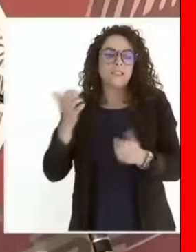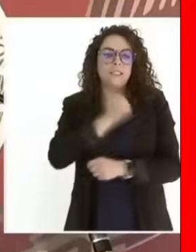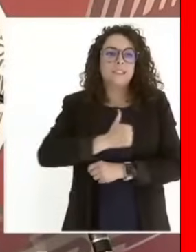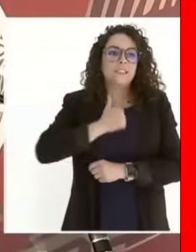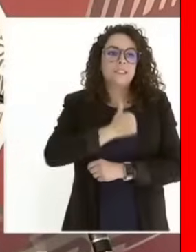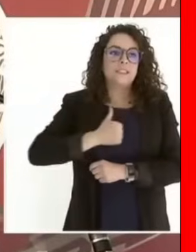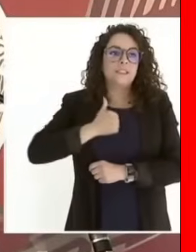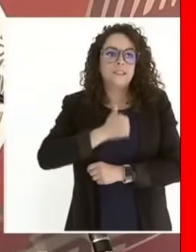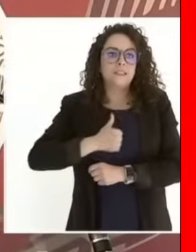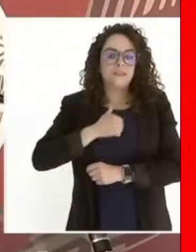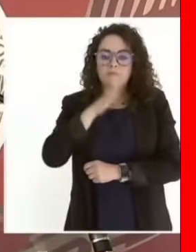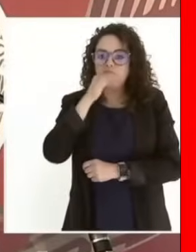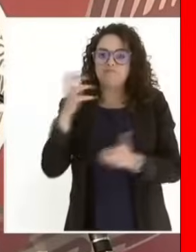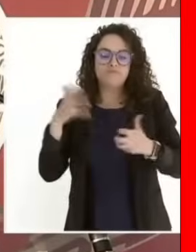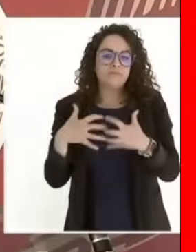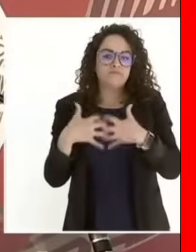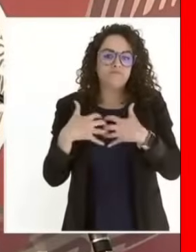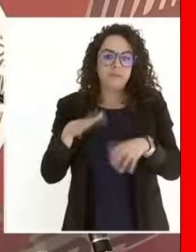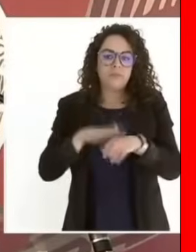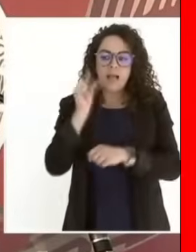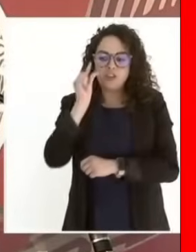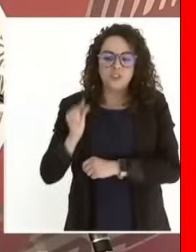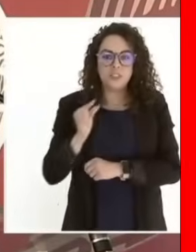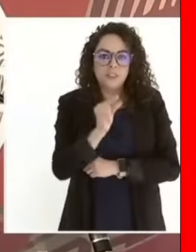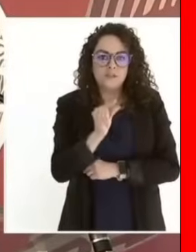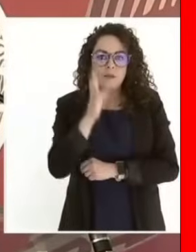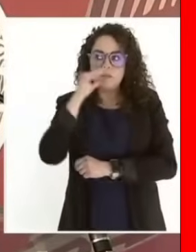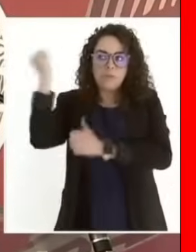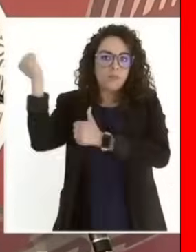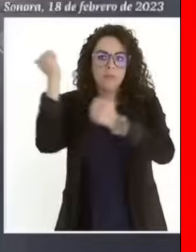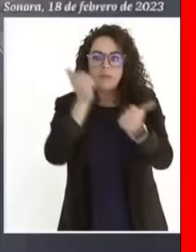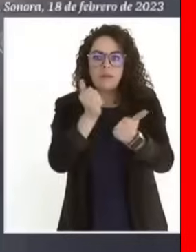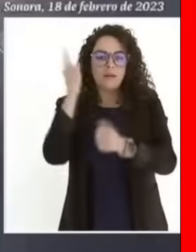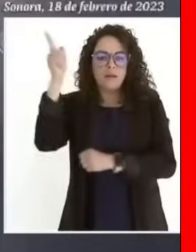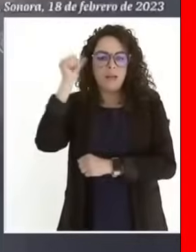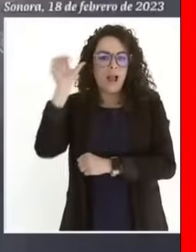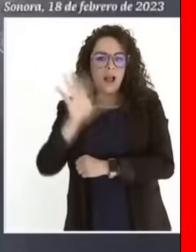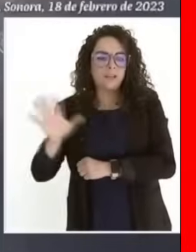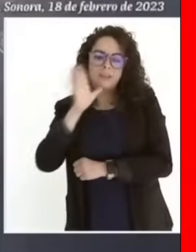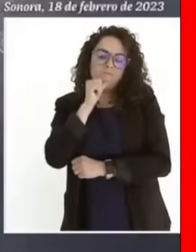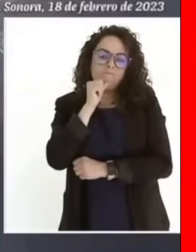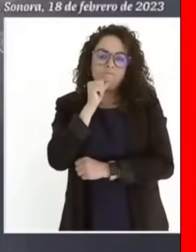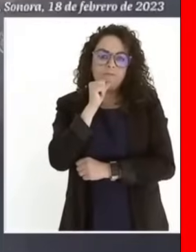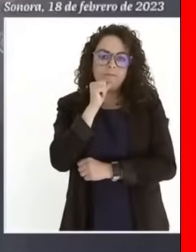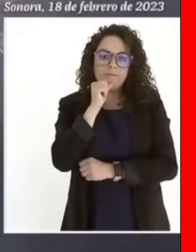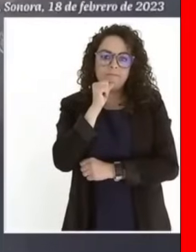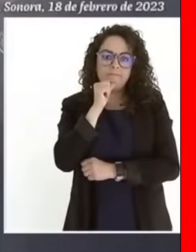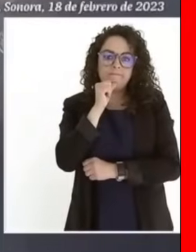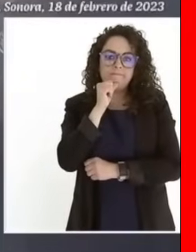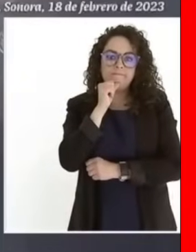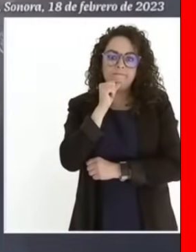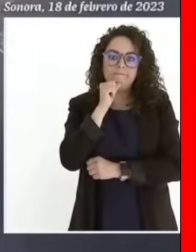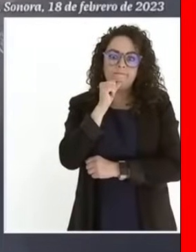los enviaban de Asia y se dieron cuenta en Estados Unidos